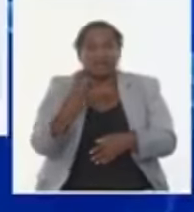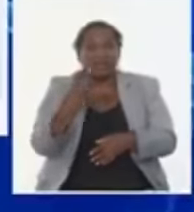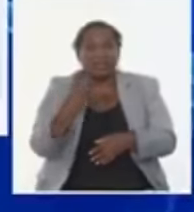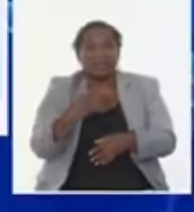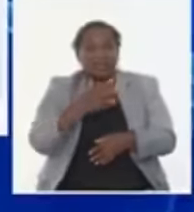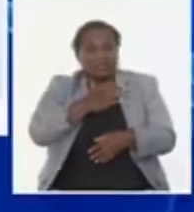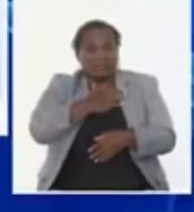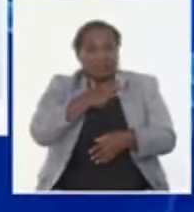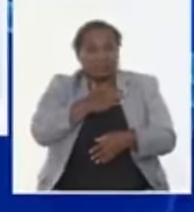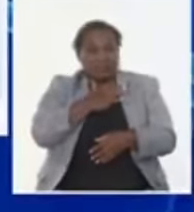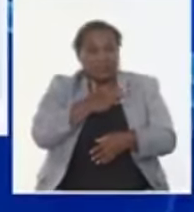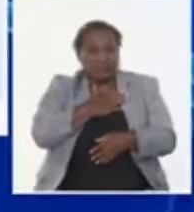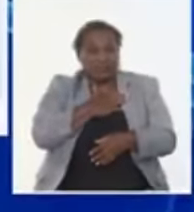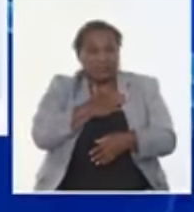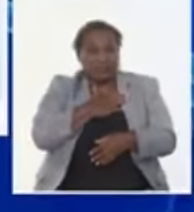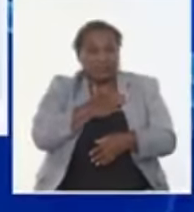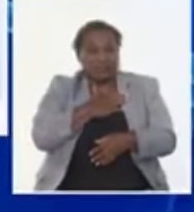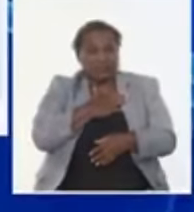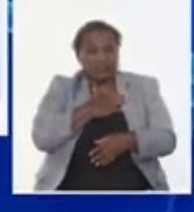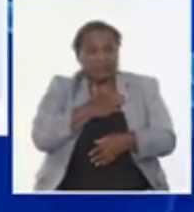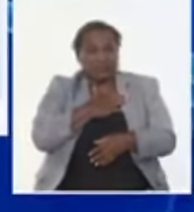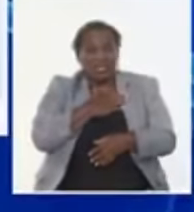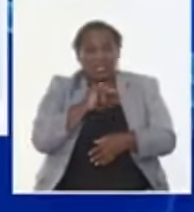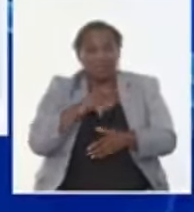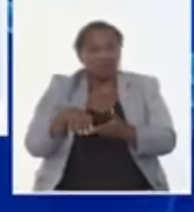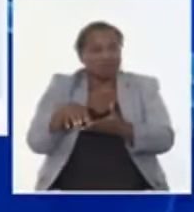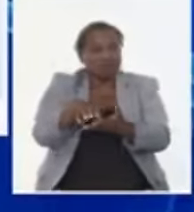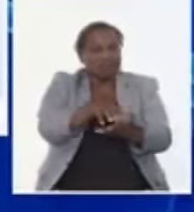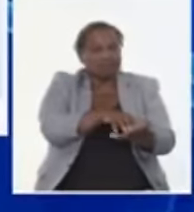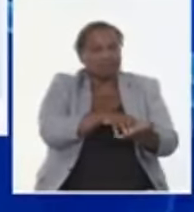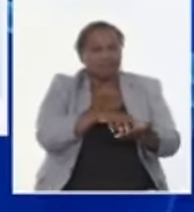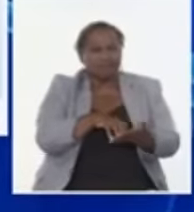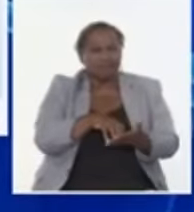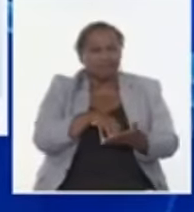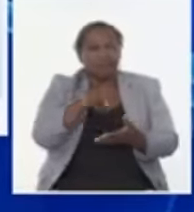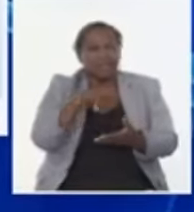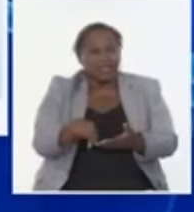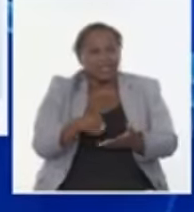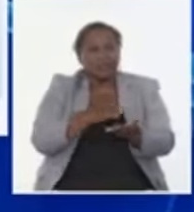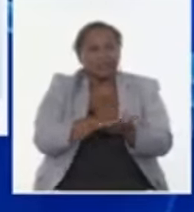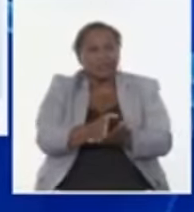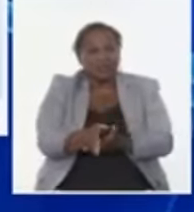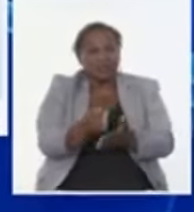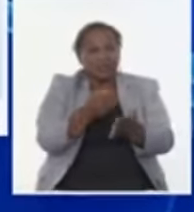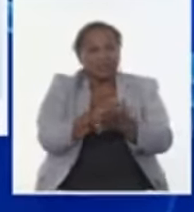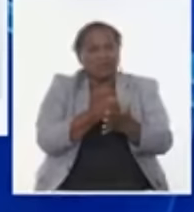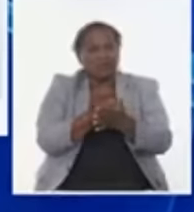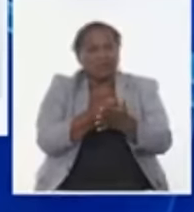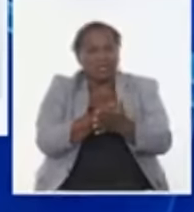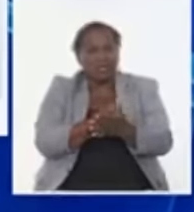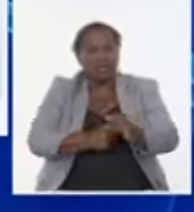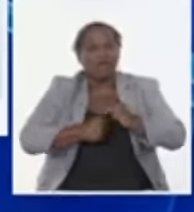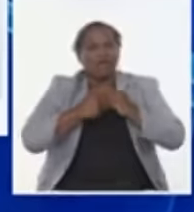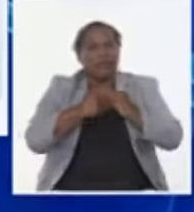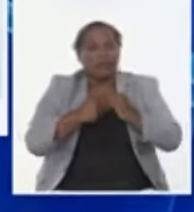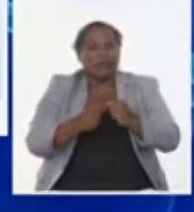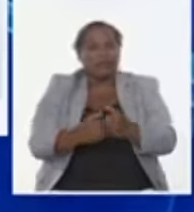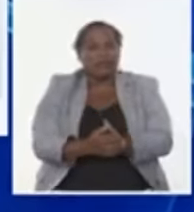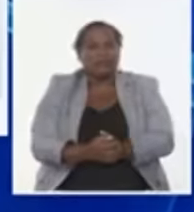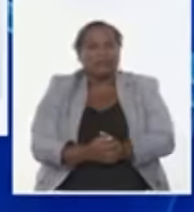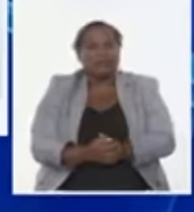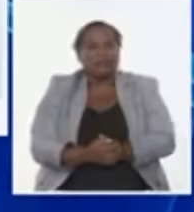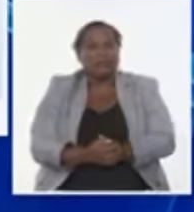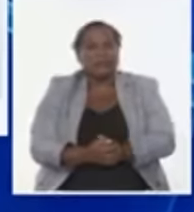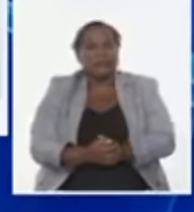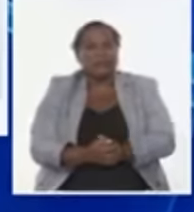que persisten en no pocos lugares y que seguiremos enfrentando con firmeza. Por otra